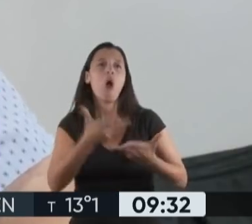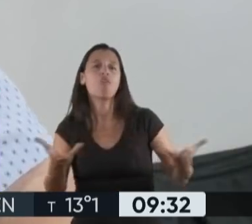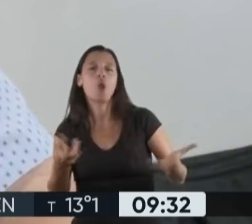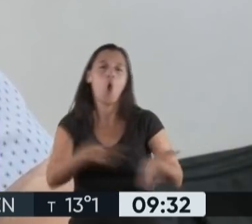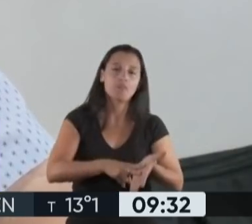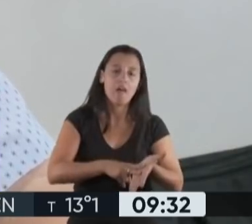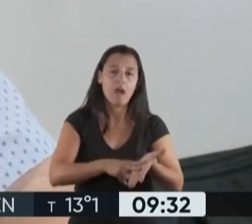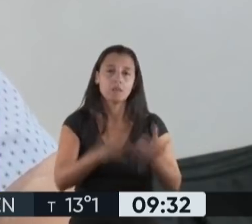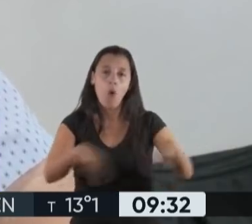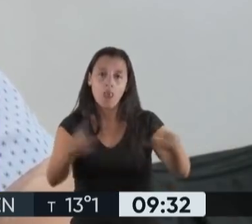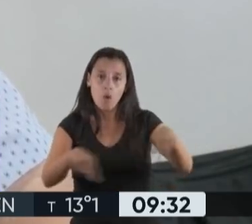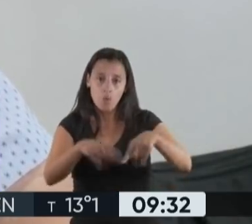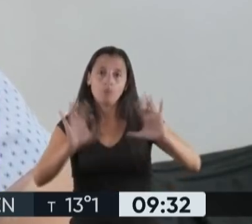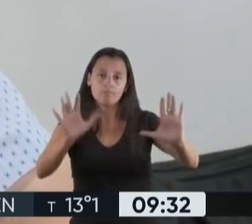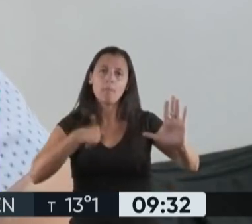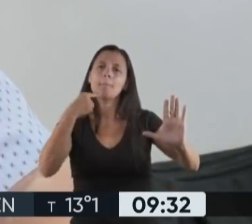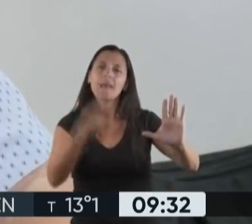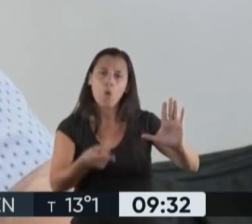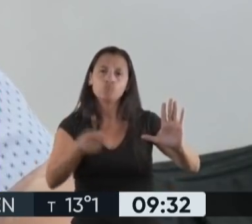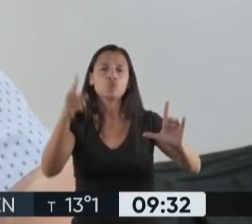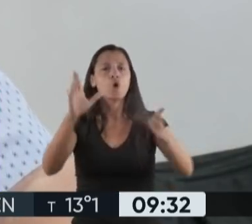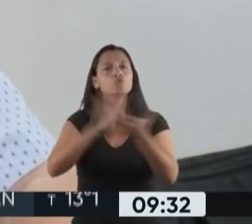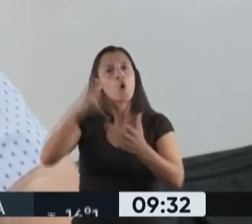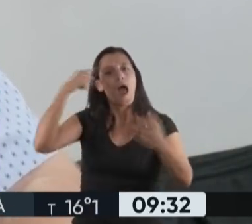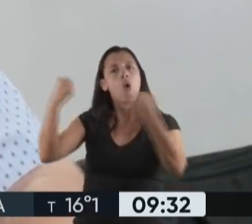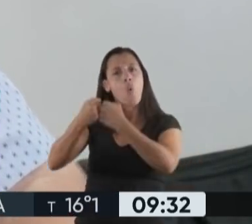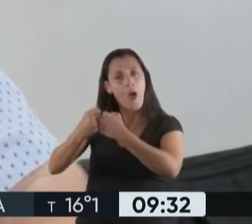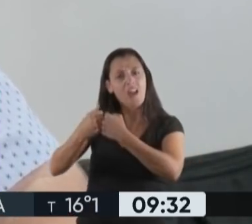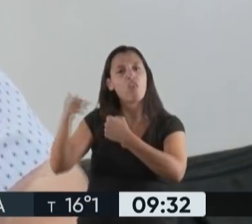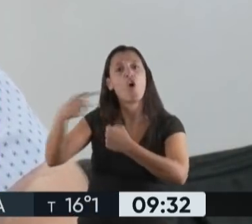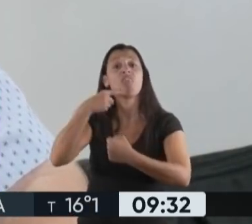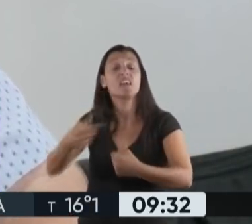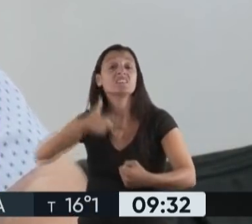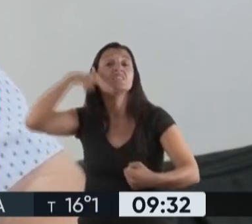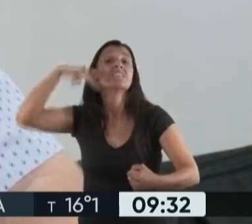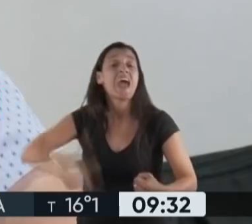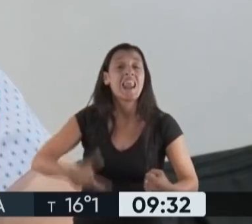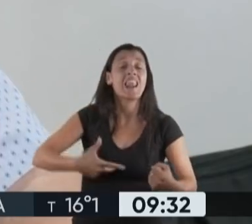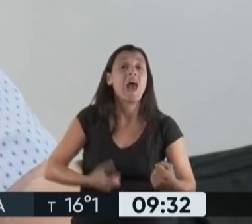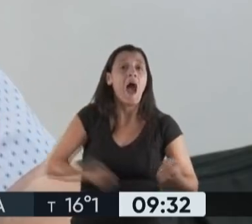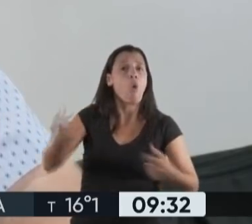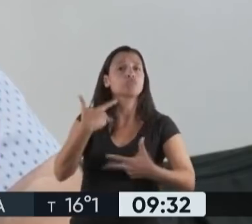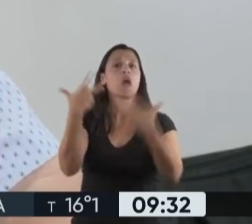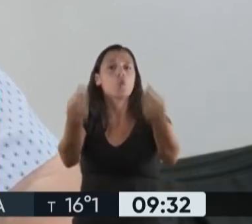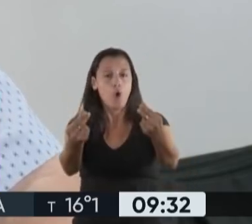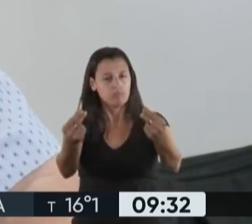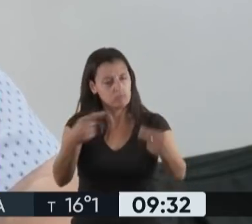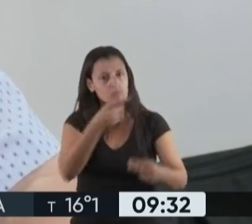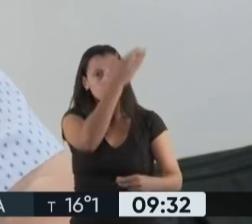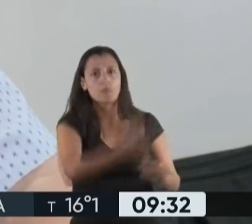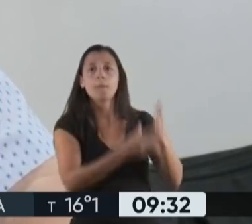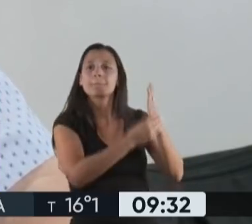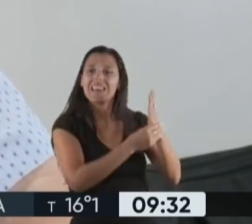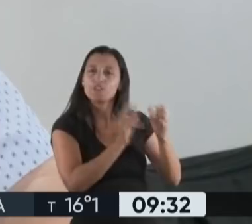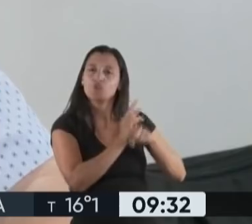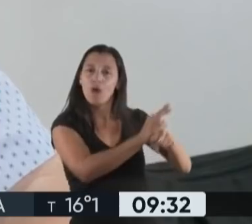repreguntar. Vinculado con este acuerdo que usted califica de inédito y sin ajuste, el ministro de Seguridad, Aníbal Fernández,